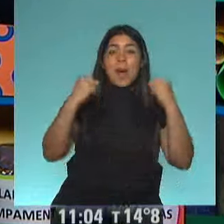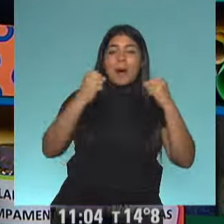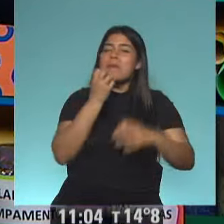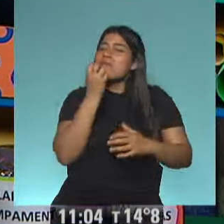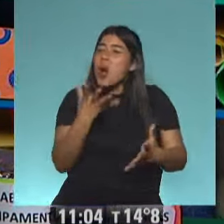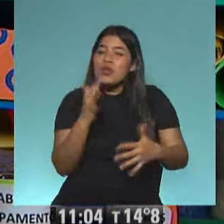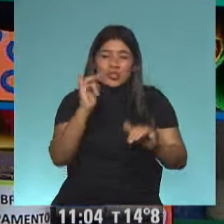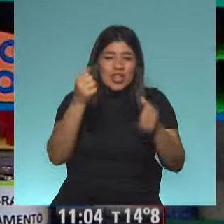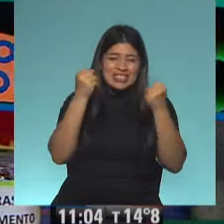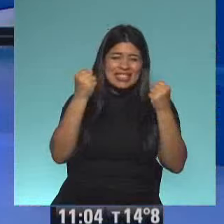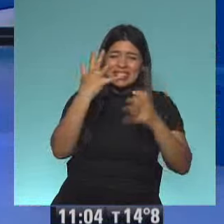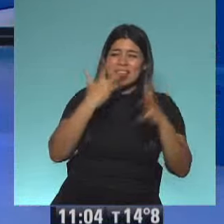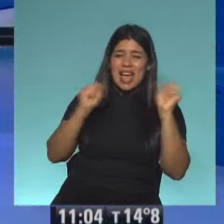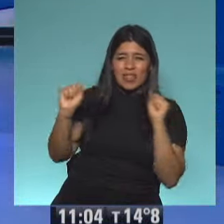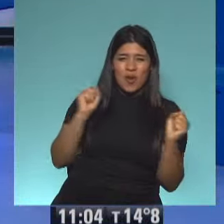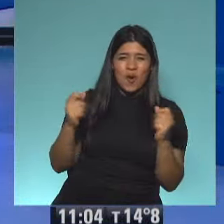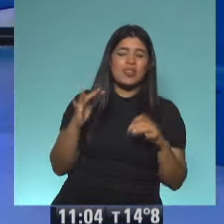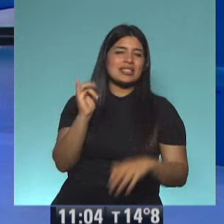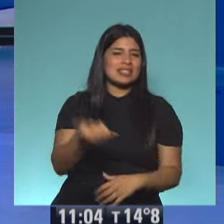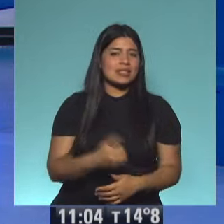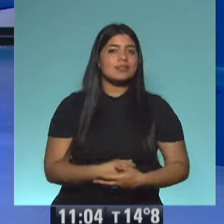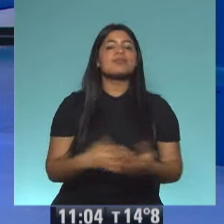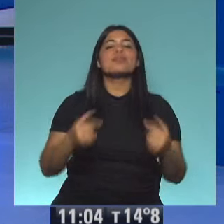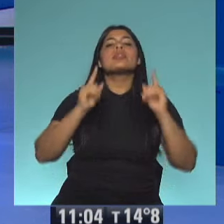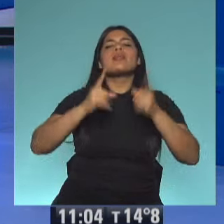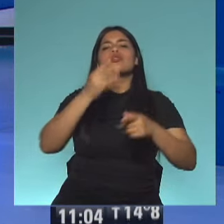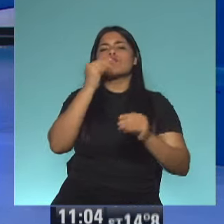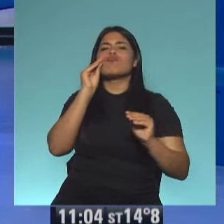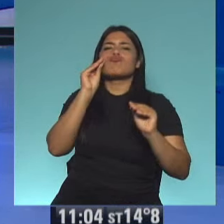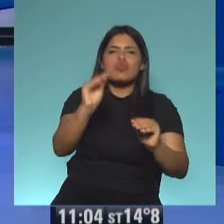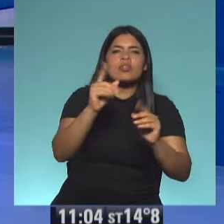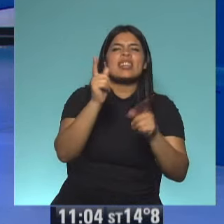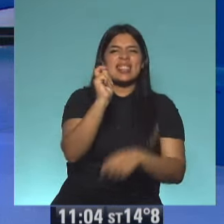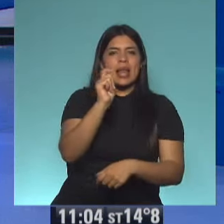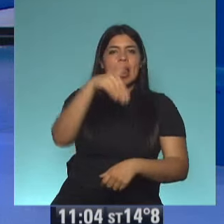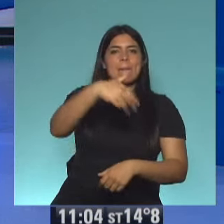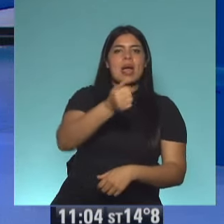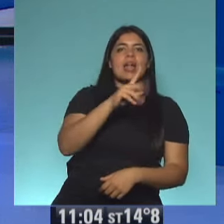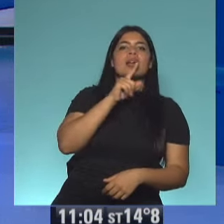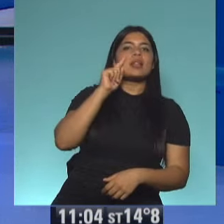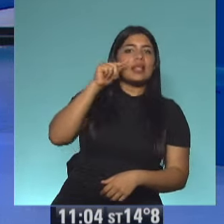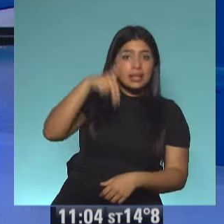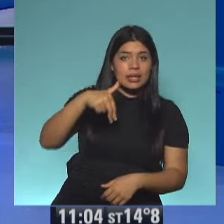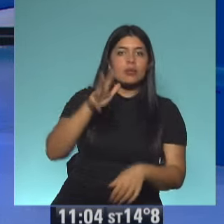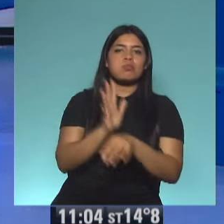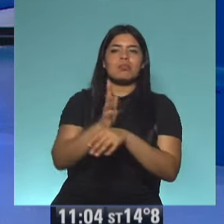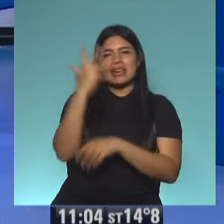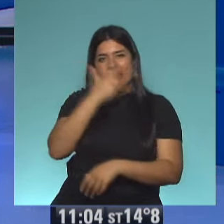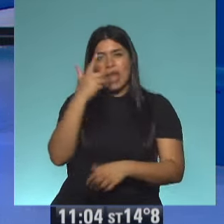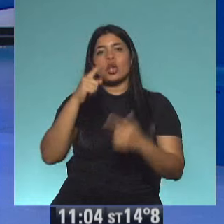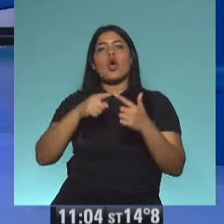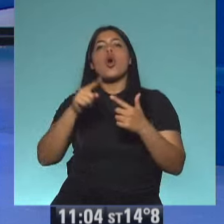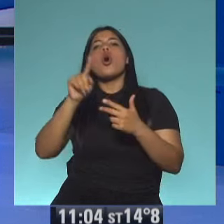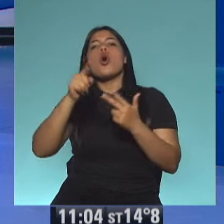¡Me encantó! ¡Ahí va! Le quiero mandar un beso muy grande a Martín, al Negro, Roberto y